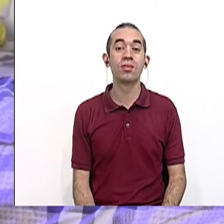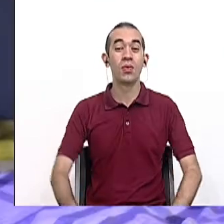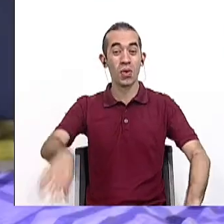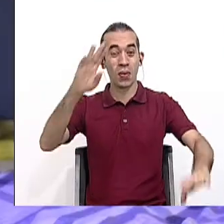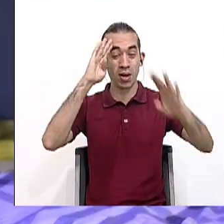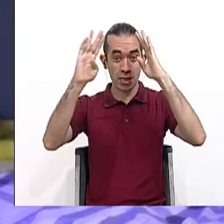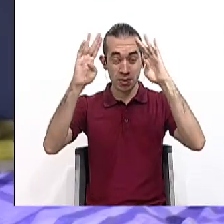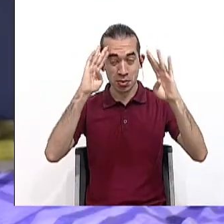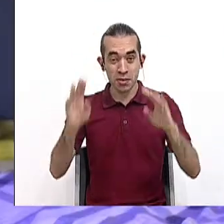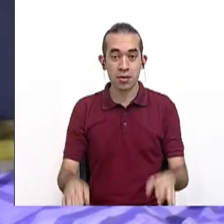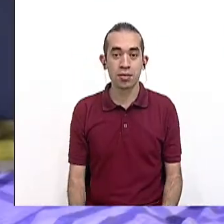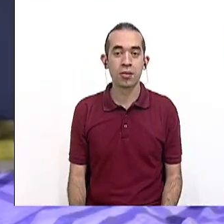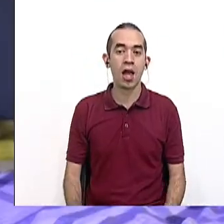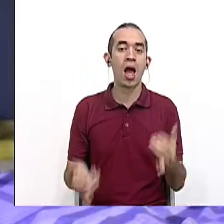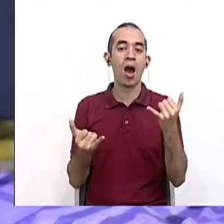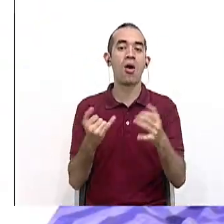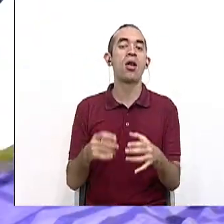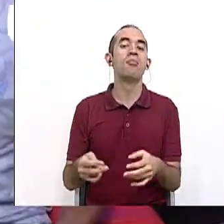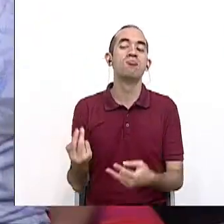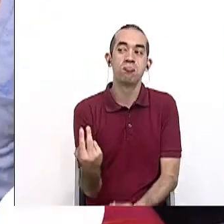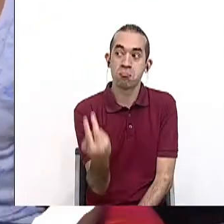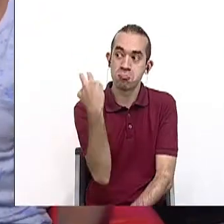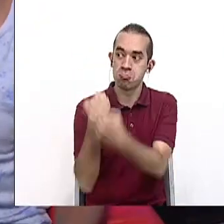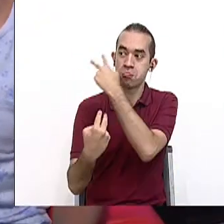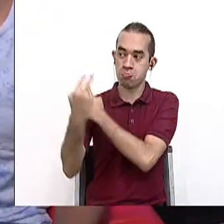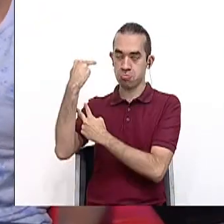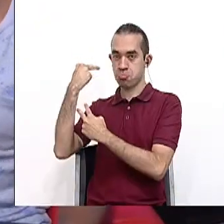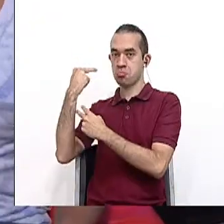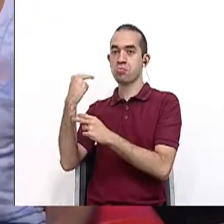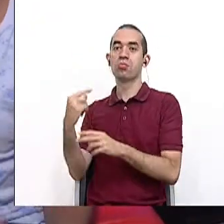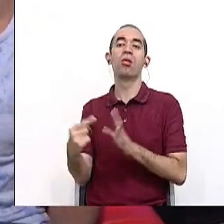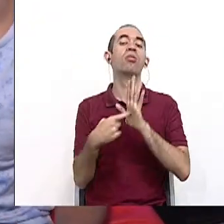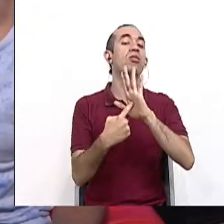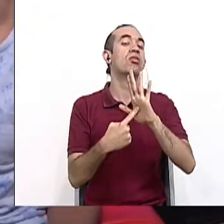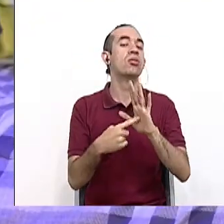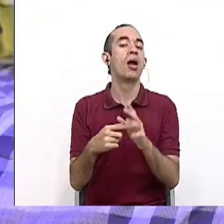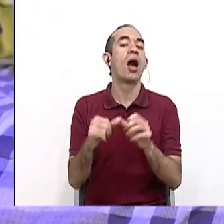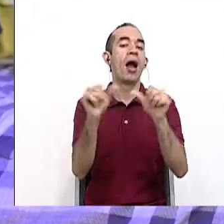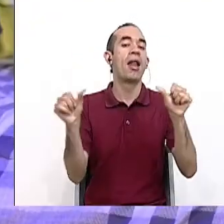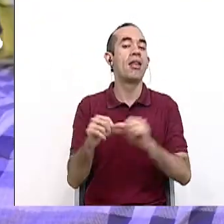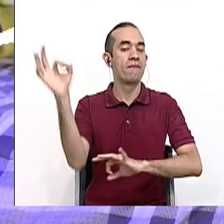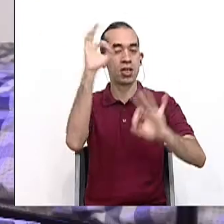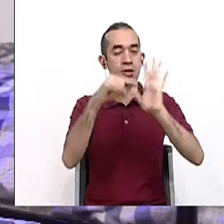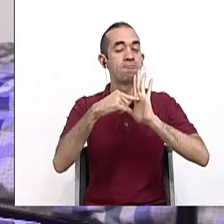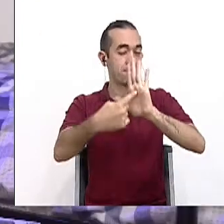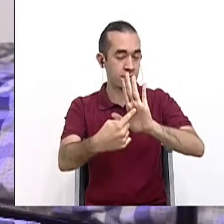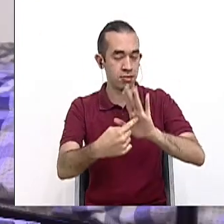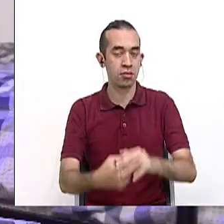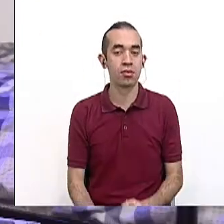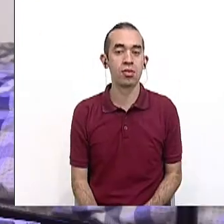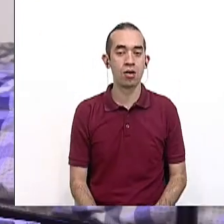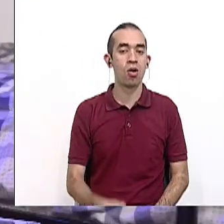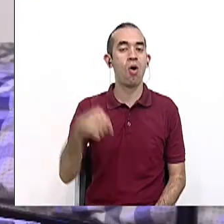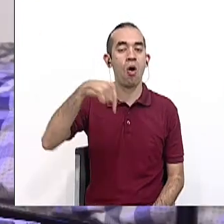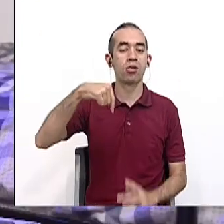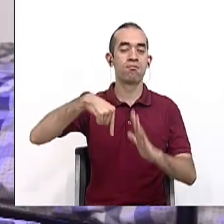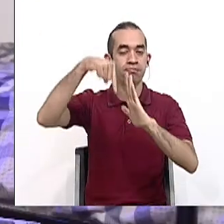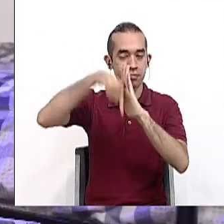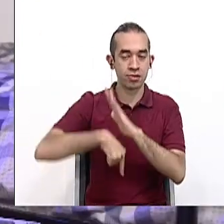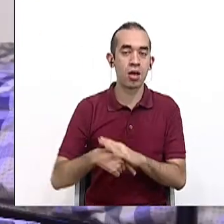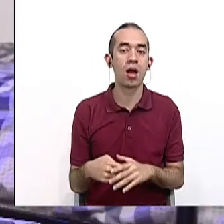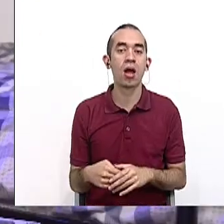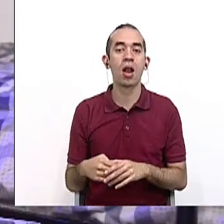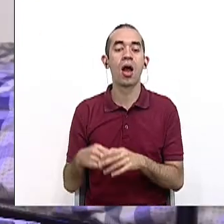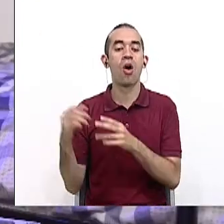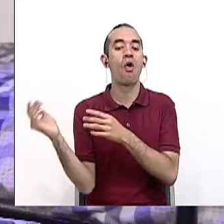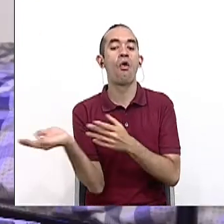Hola, vamos a ir a la historia para mostrar dos grandes avances del campo de la física. Hoy nos adentraremos en la corriente